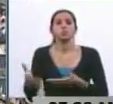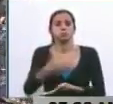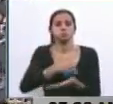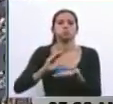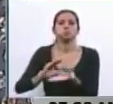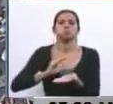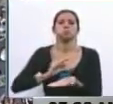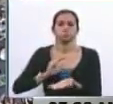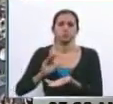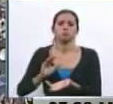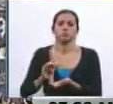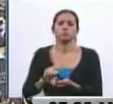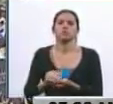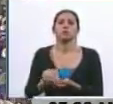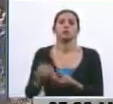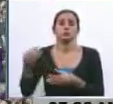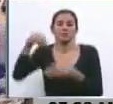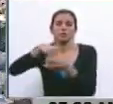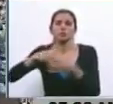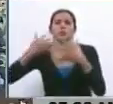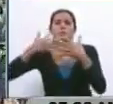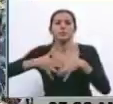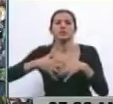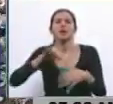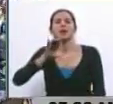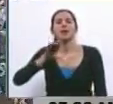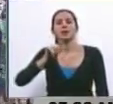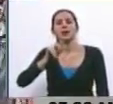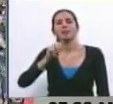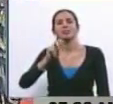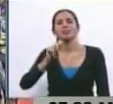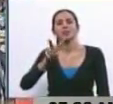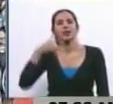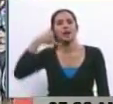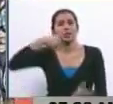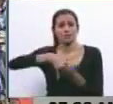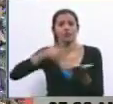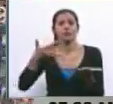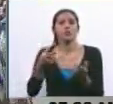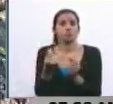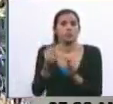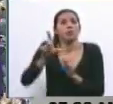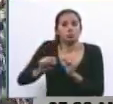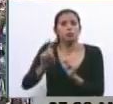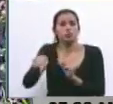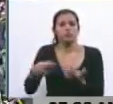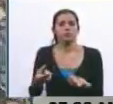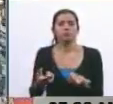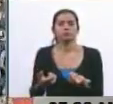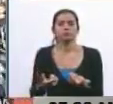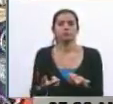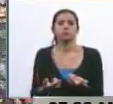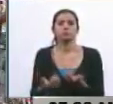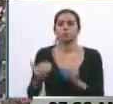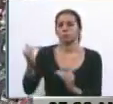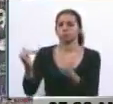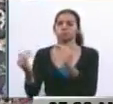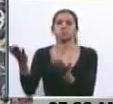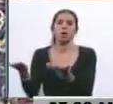la corporación CanTV y tenemos, con los precios solidarios que tiene también CanTV, pues nos compensamos